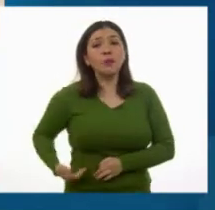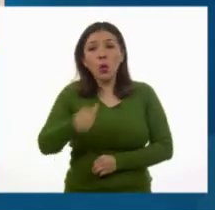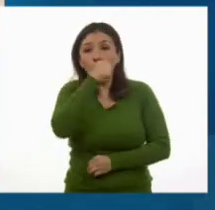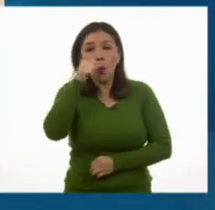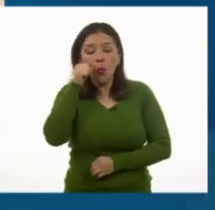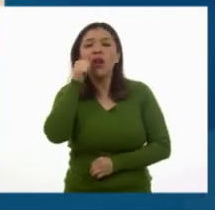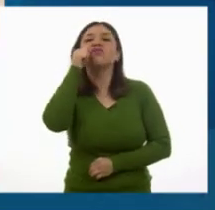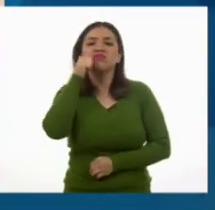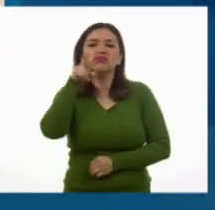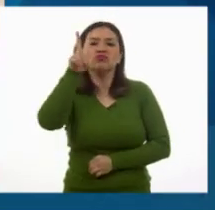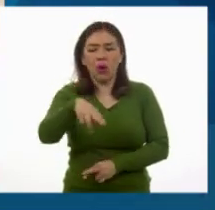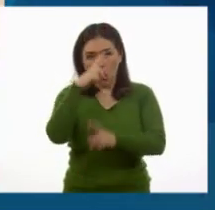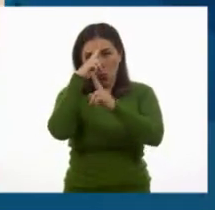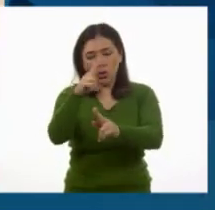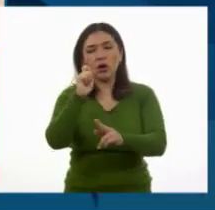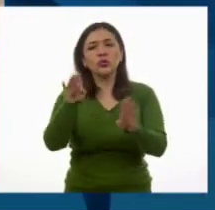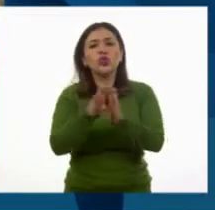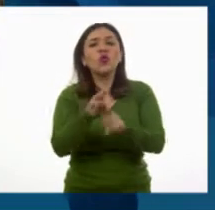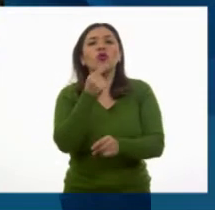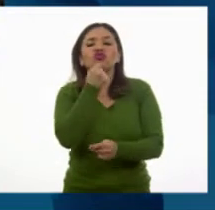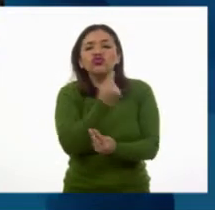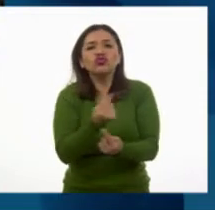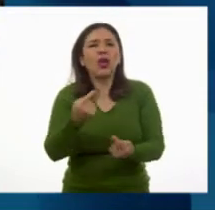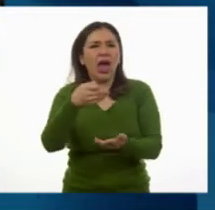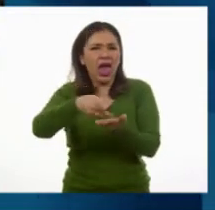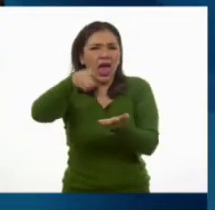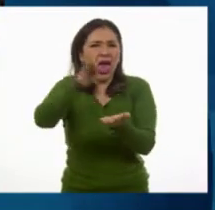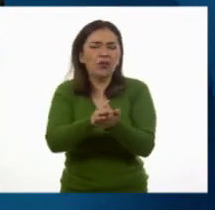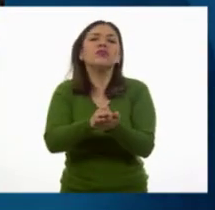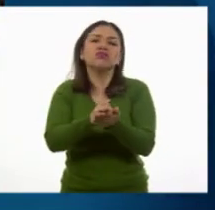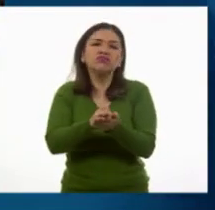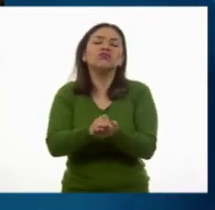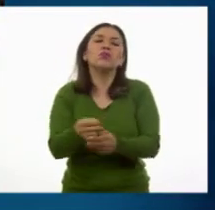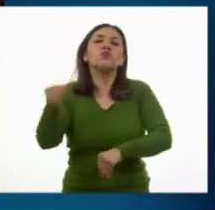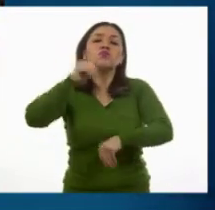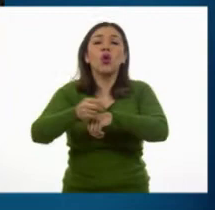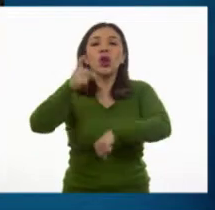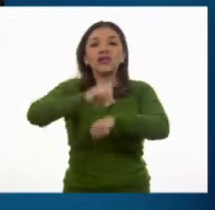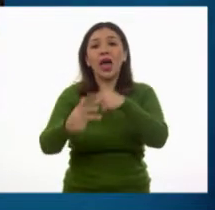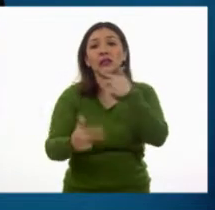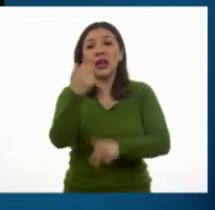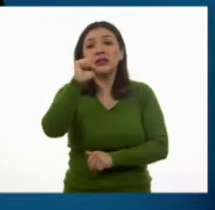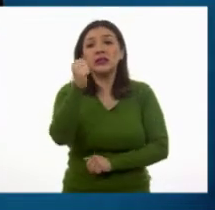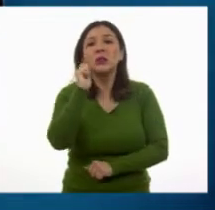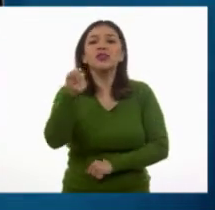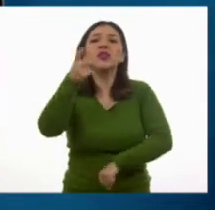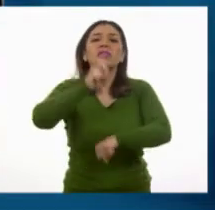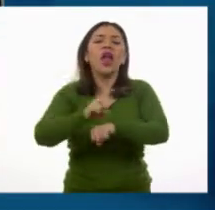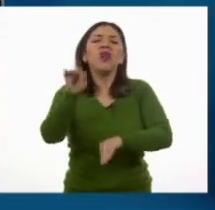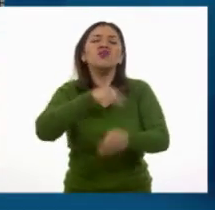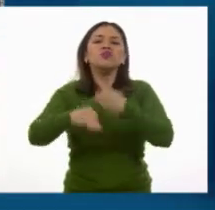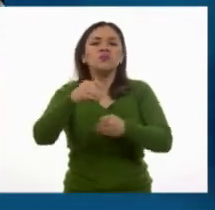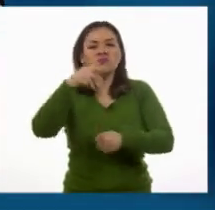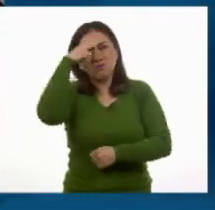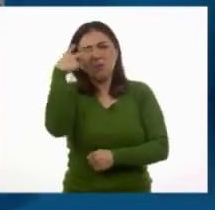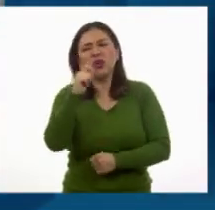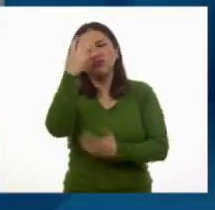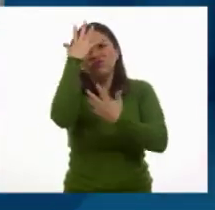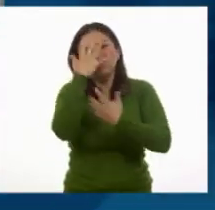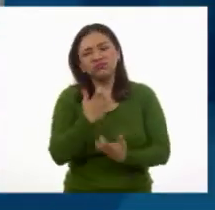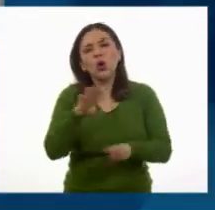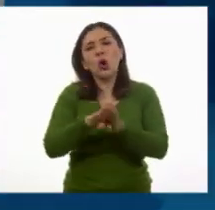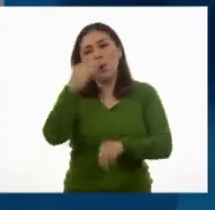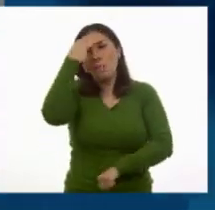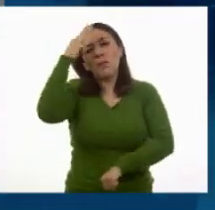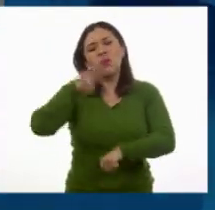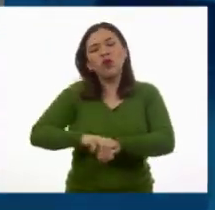honrar oficialmente la gesta de los niños héroes, al decretar el 13 de septiembre Día de Luto Nacional, en memoria de